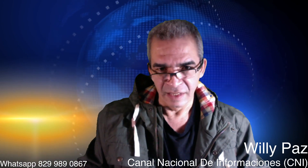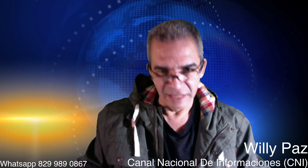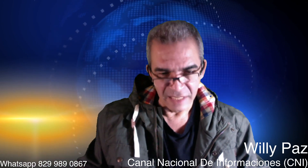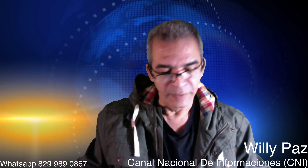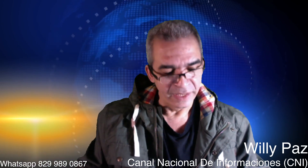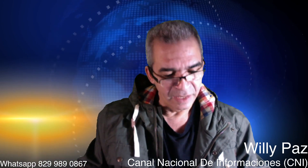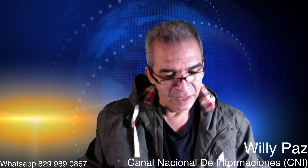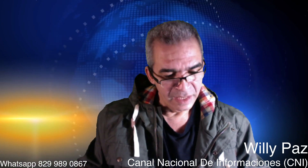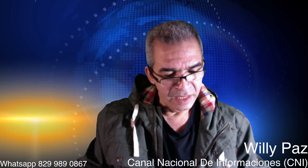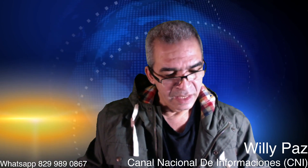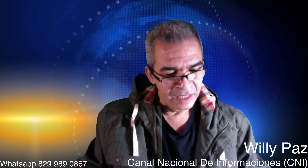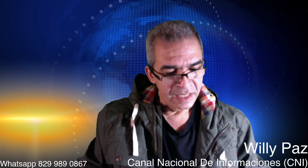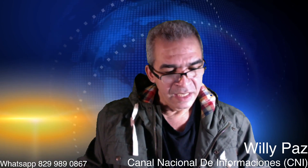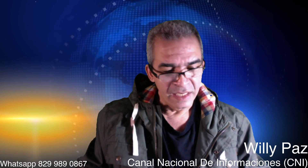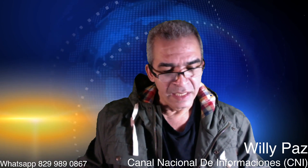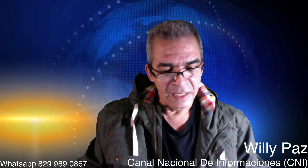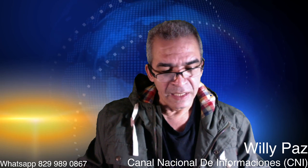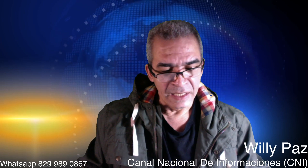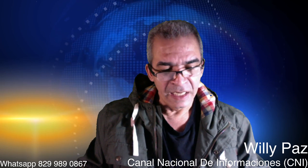deja ver